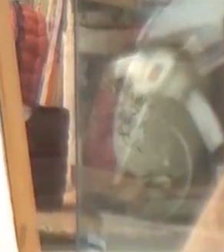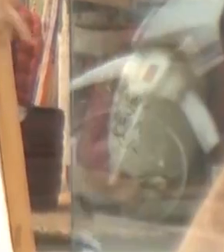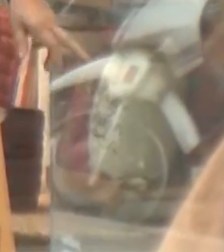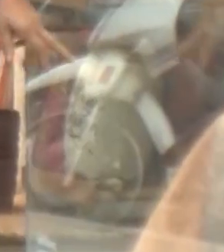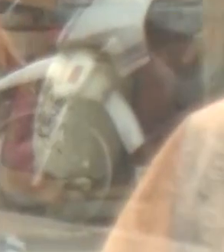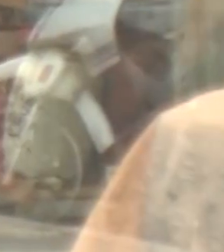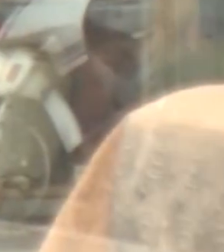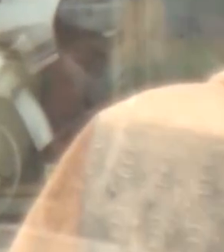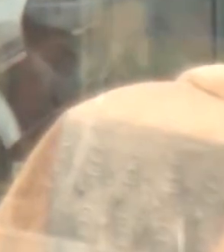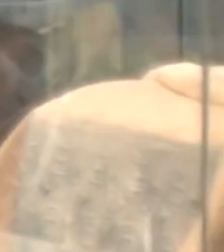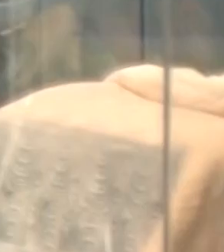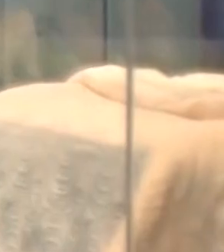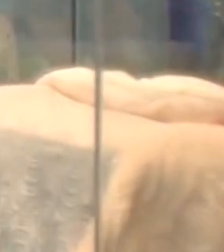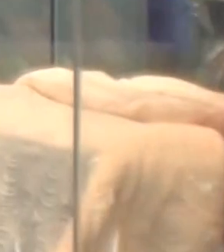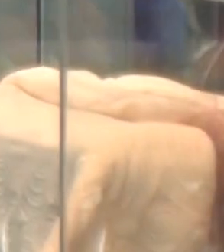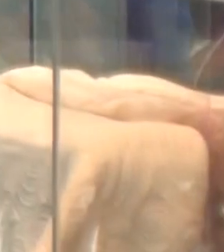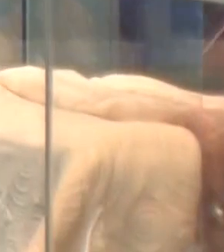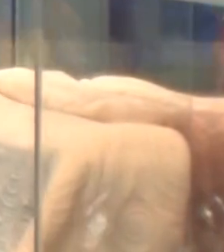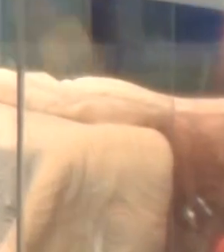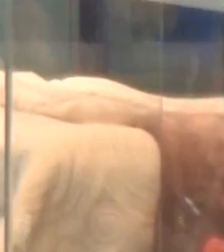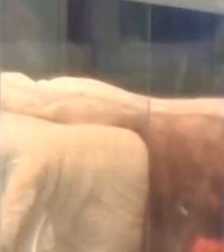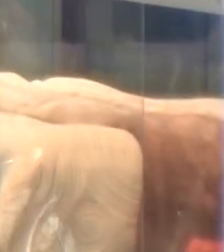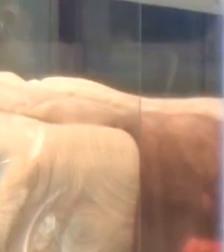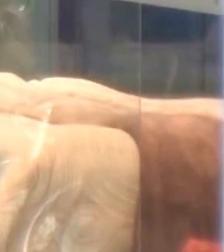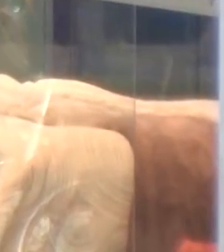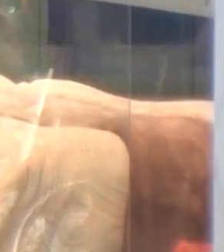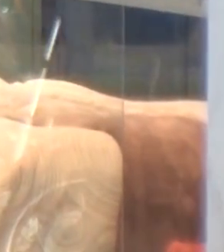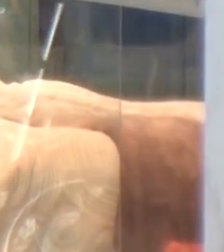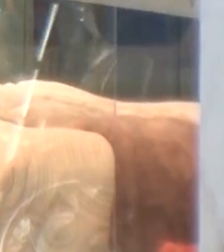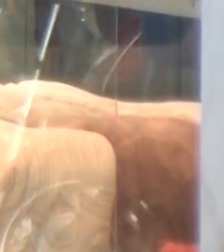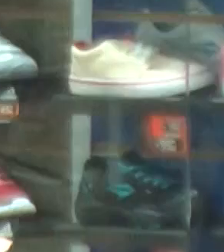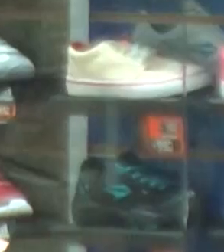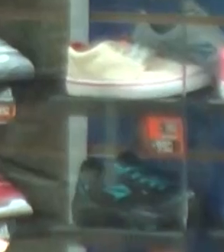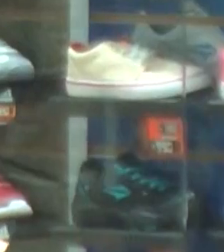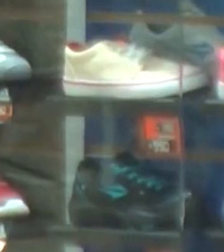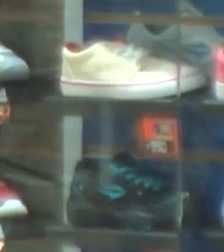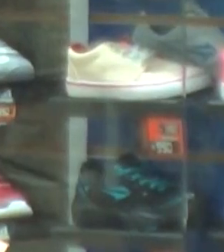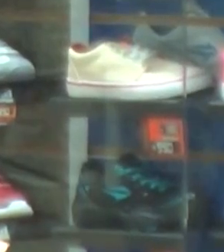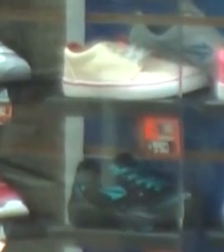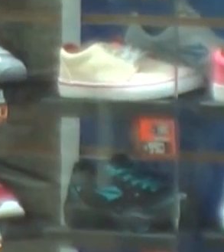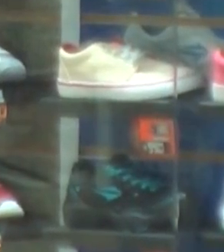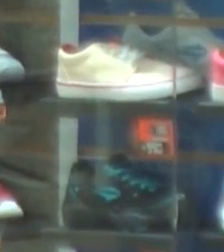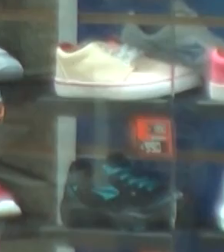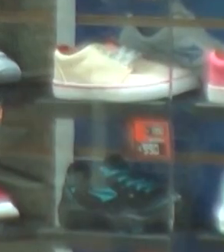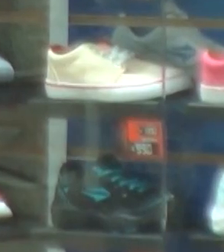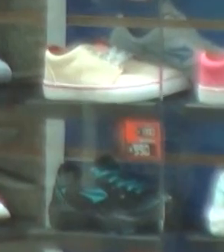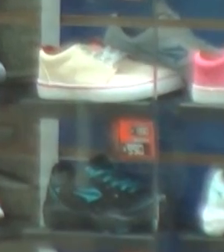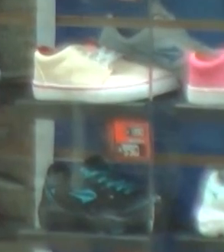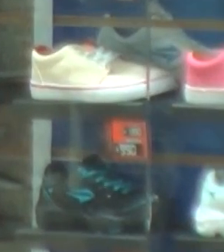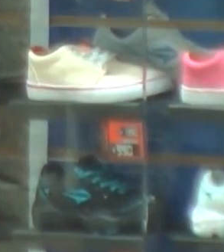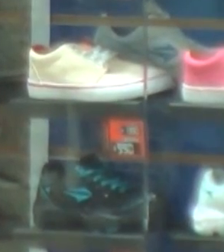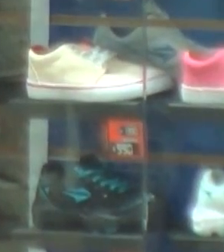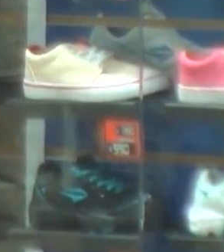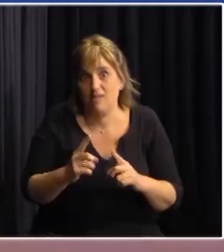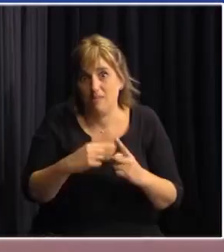empresas pero que también necesitan ese empujón para transitar a través de la crisis que estamos